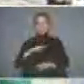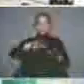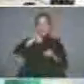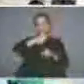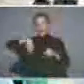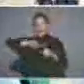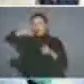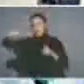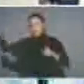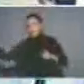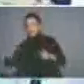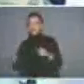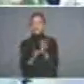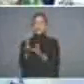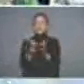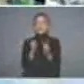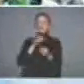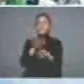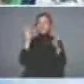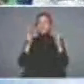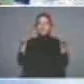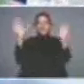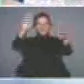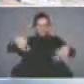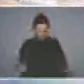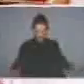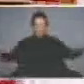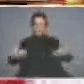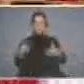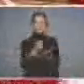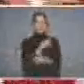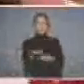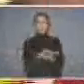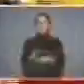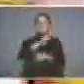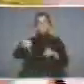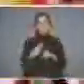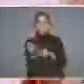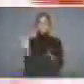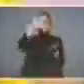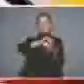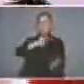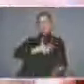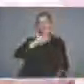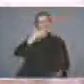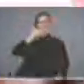el Laguna, con el barrio la alegría, los equipos son cantera y el orgullo de mi